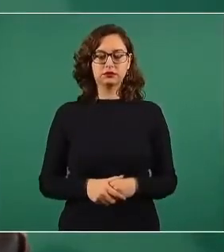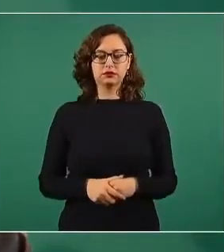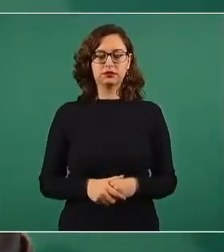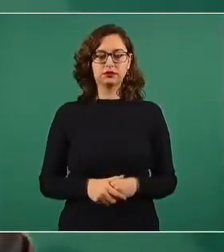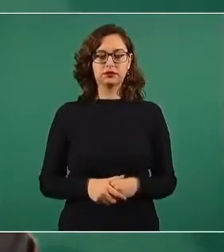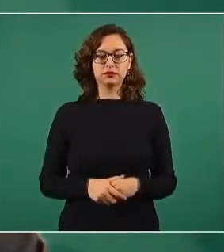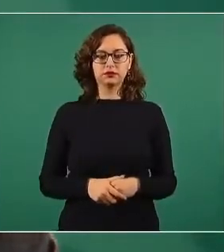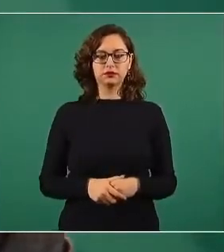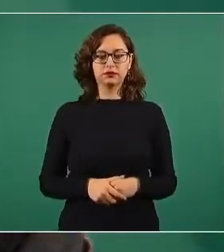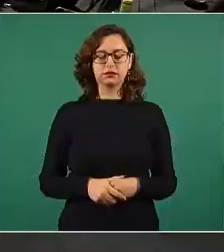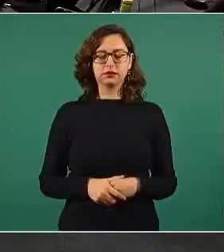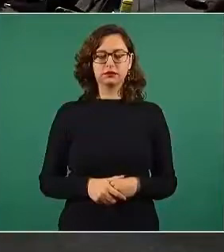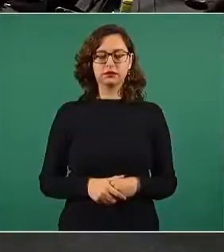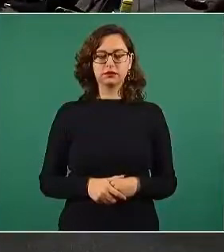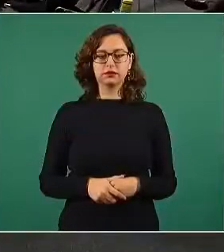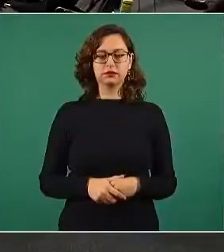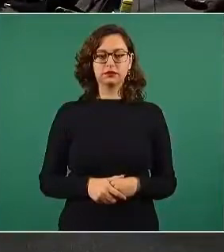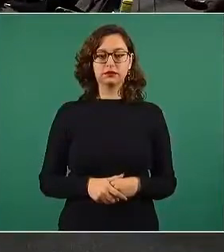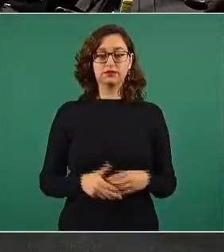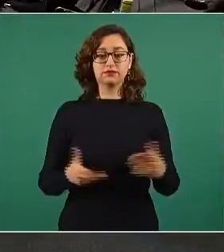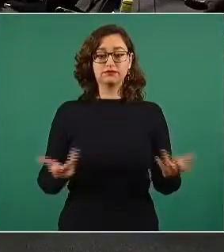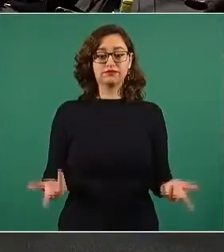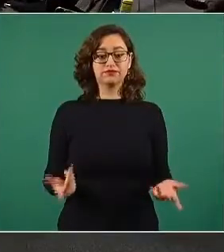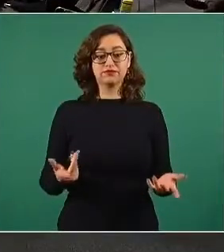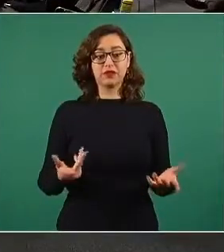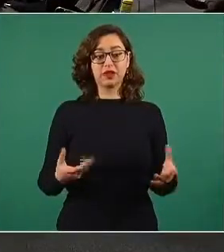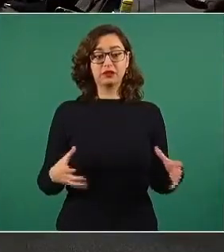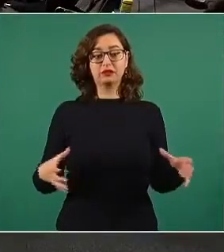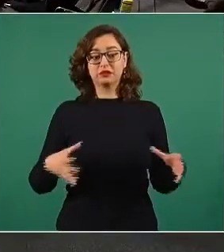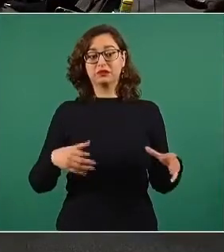Y es una especie de enajenación